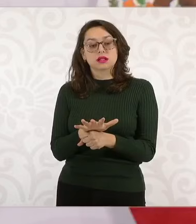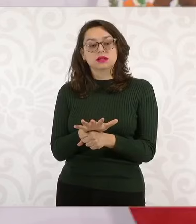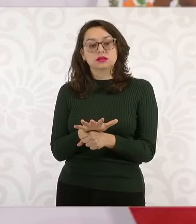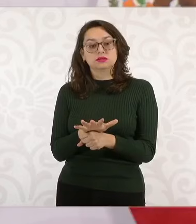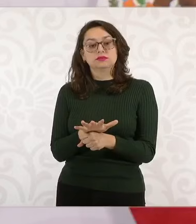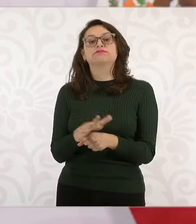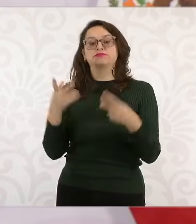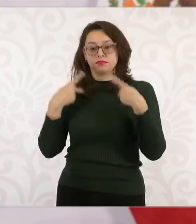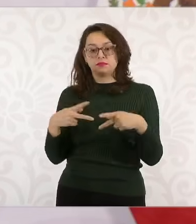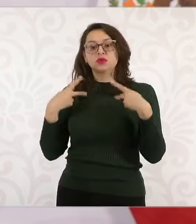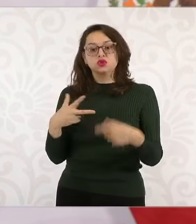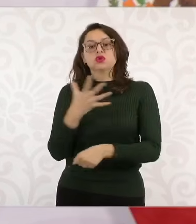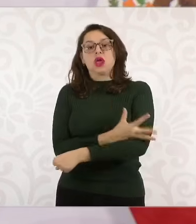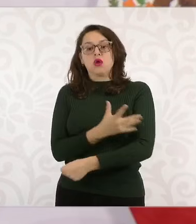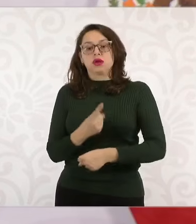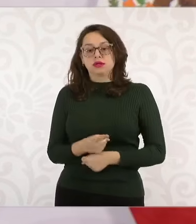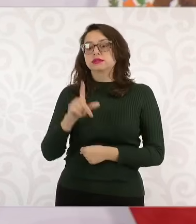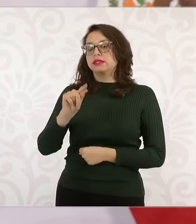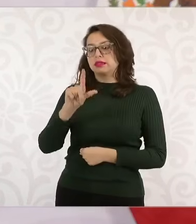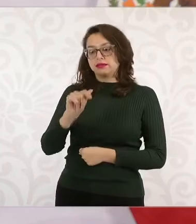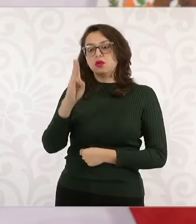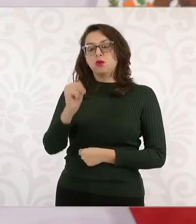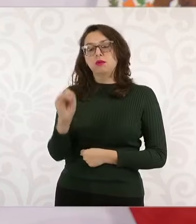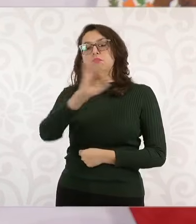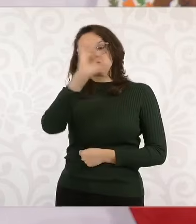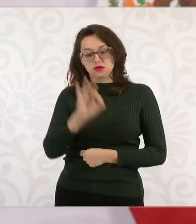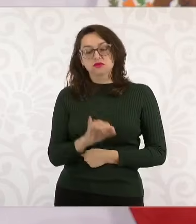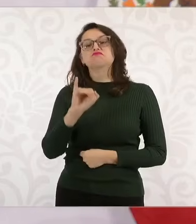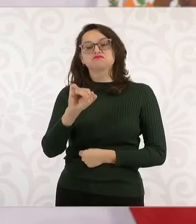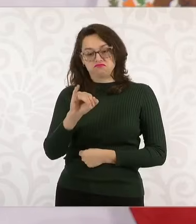Es una persona honesta, 79.6.